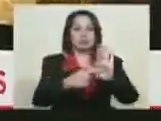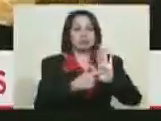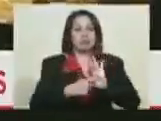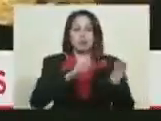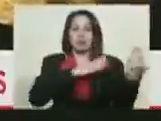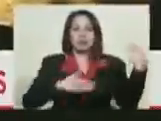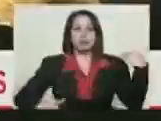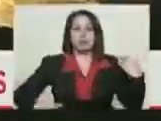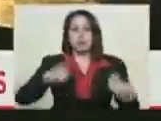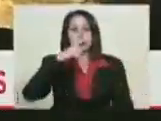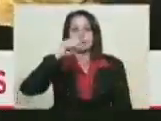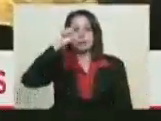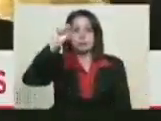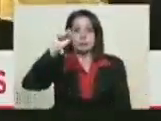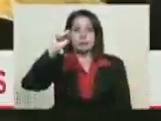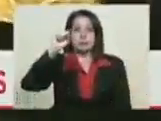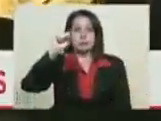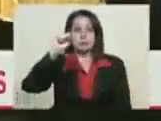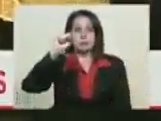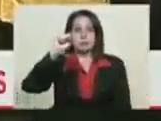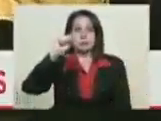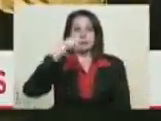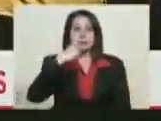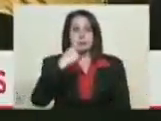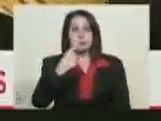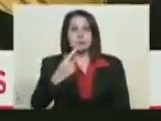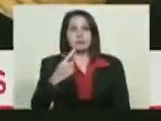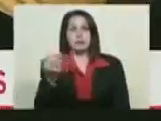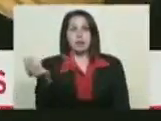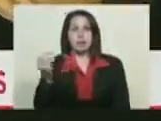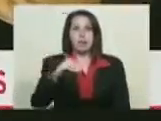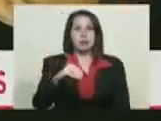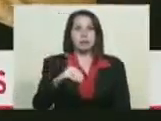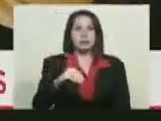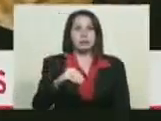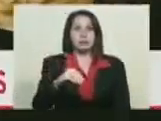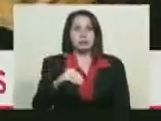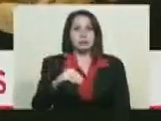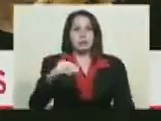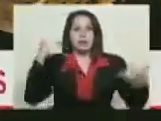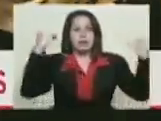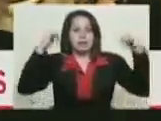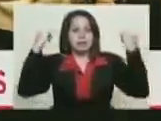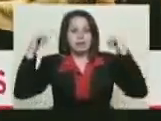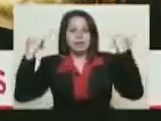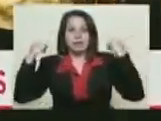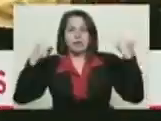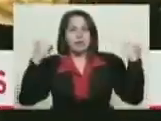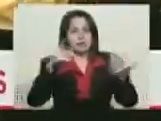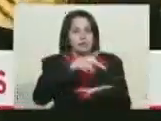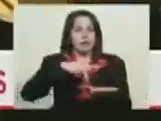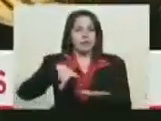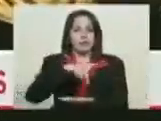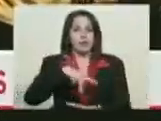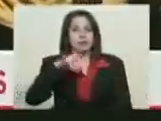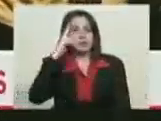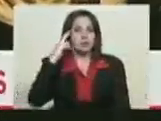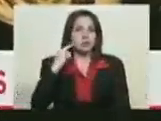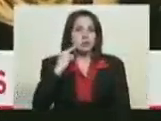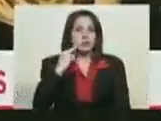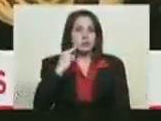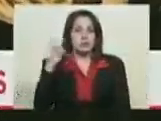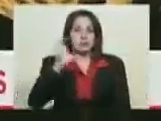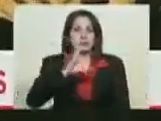presidente Nicolás Maduro, quien se ha sumado a esta celebración desde la Plaza Bolívar